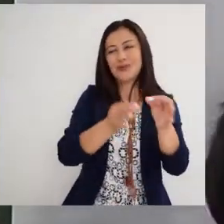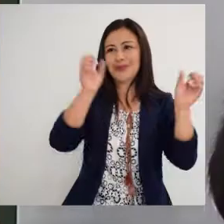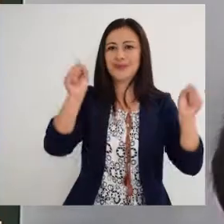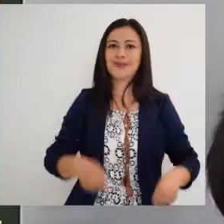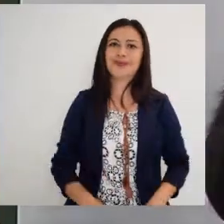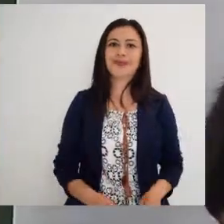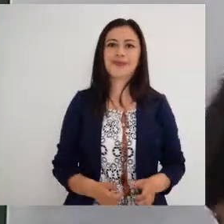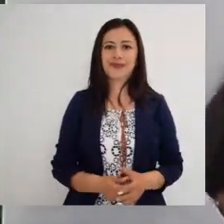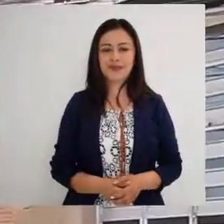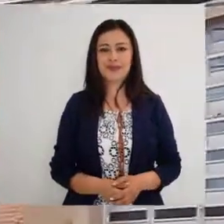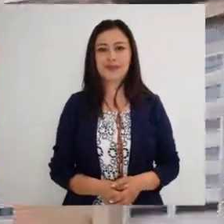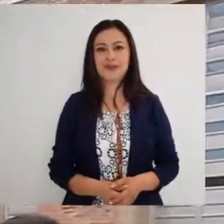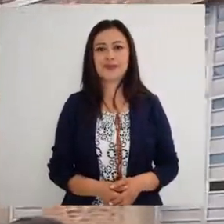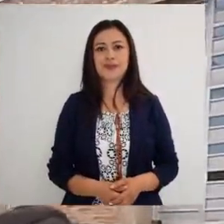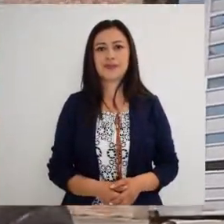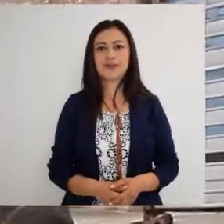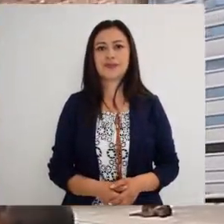y los podemos cuidar.